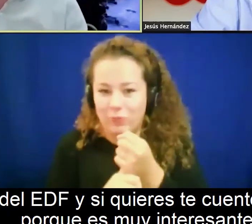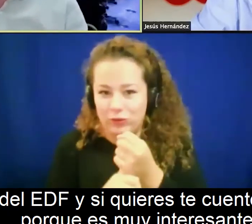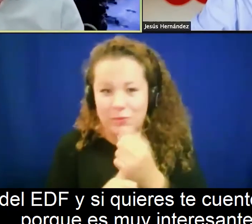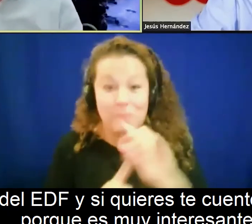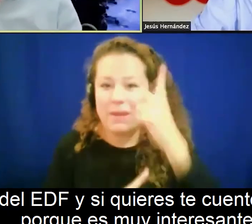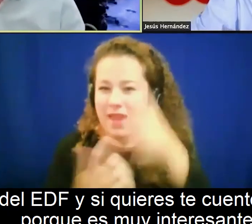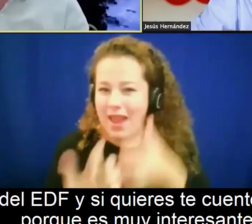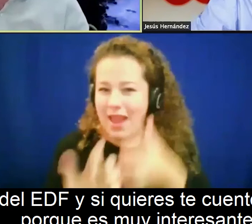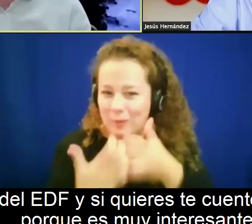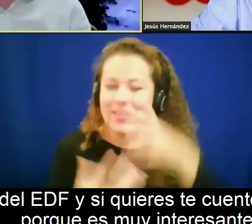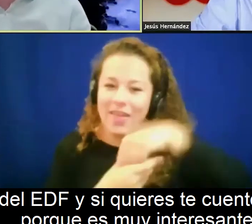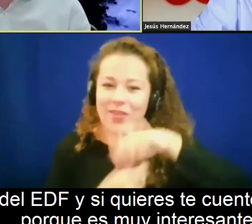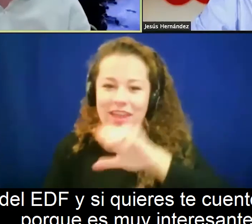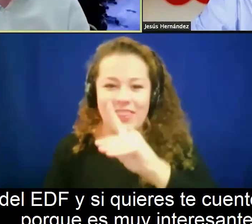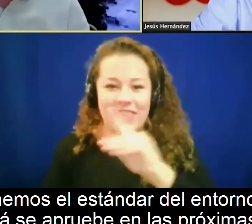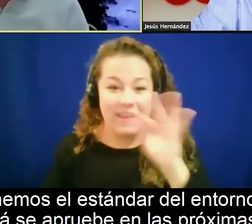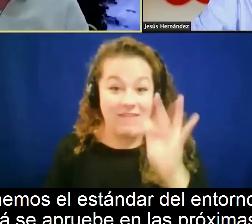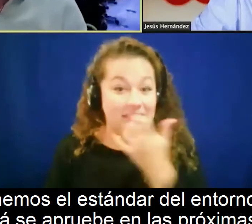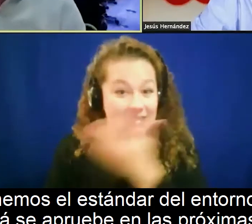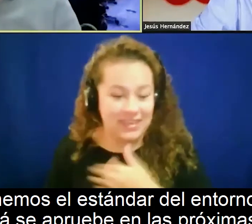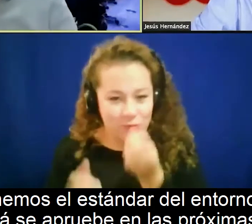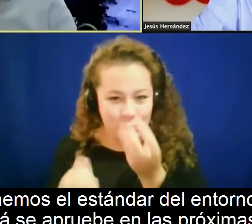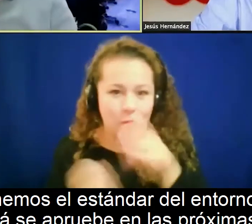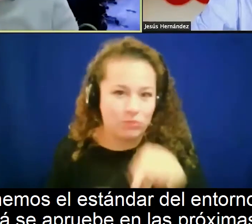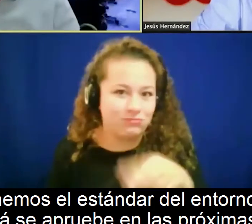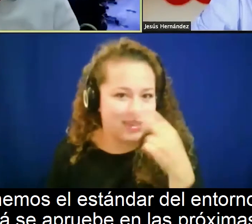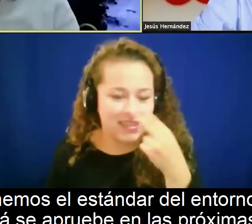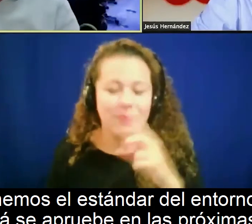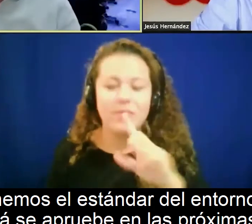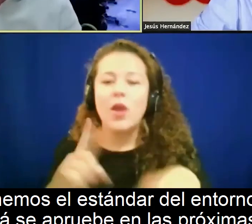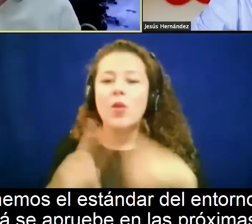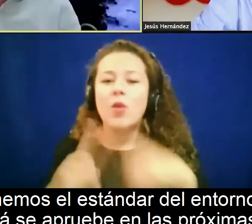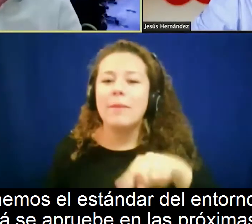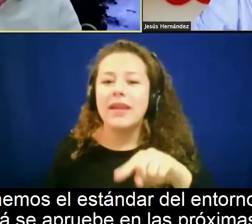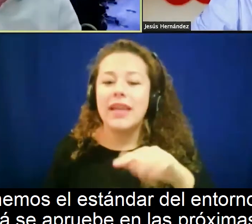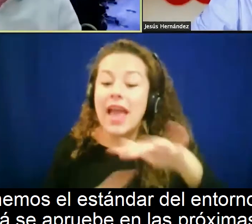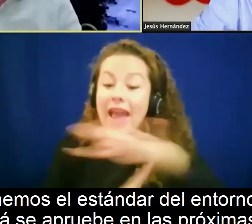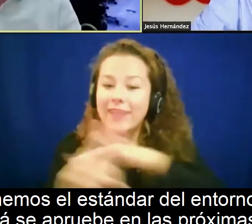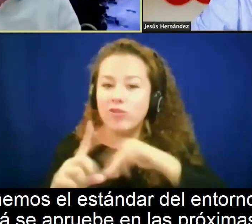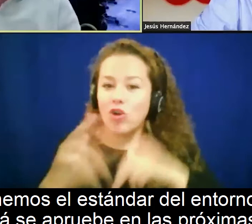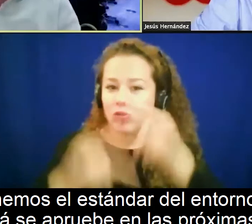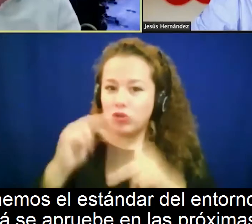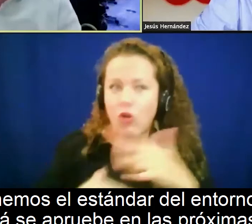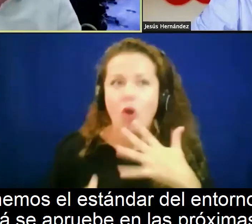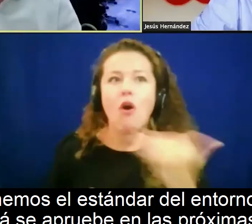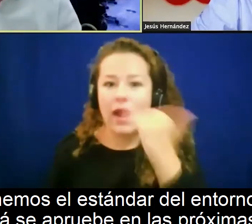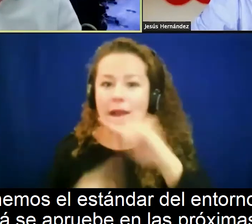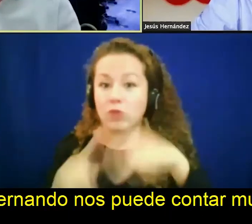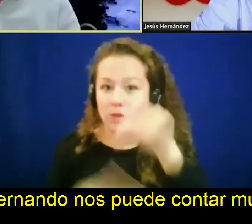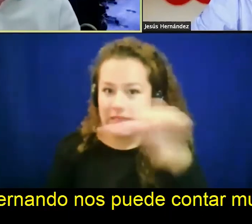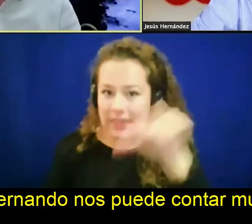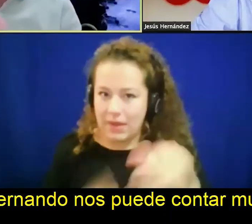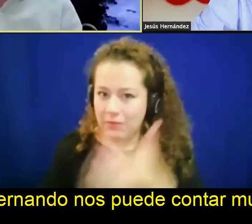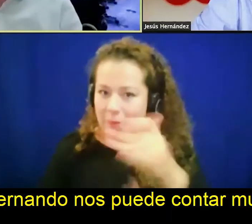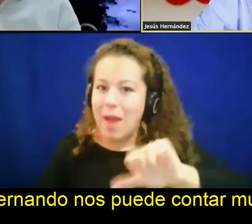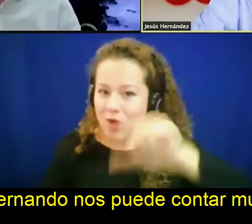un poco porque esta es muy interesante. Luego tenemos el estándar del entorno construido, que ojalá se apruebe en las próximas semanas, y luego Fernando